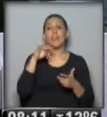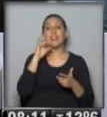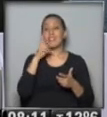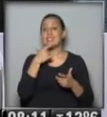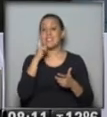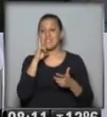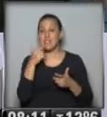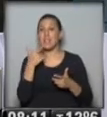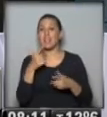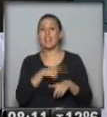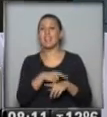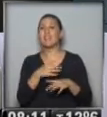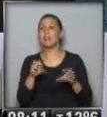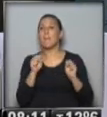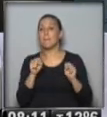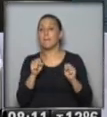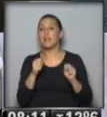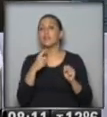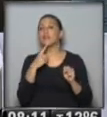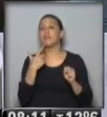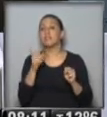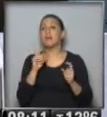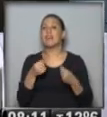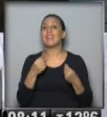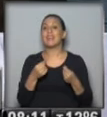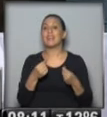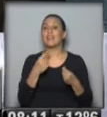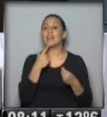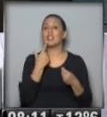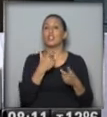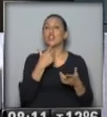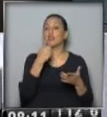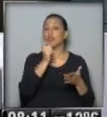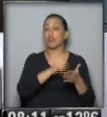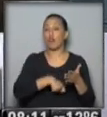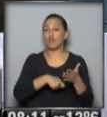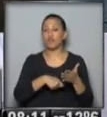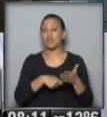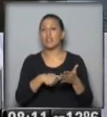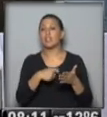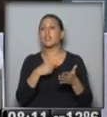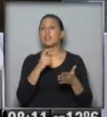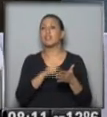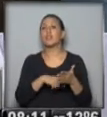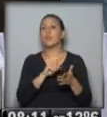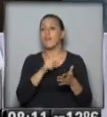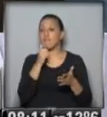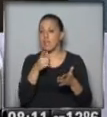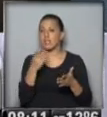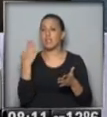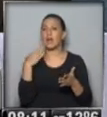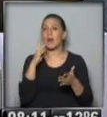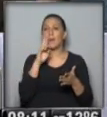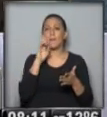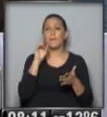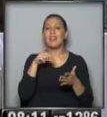mucho más temprano también tiene que ver con las formalidades de un contrato que como sabemos no fue sencillo brindis en principio